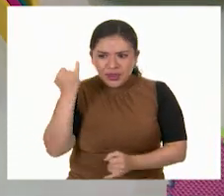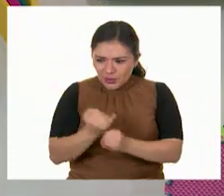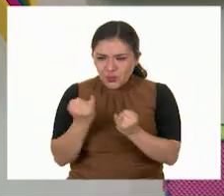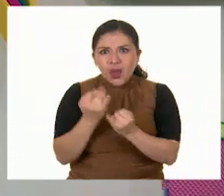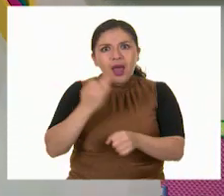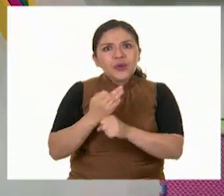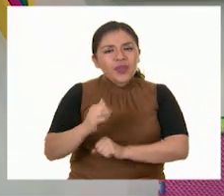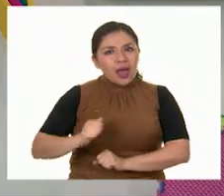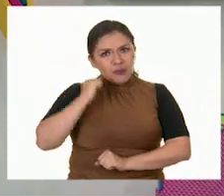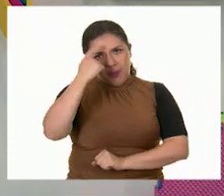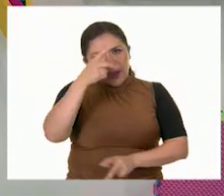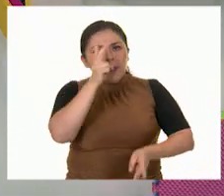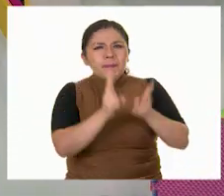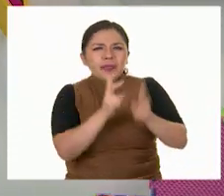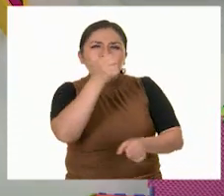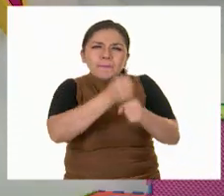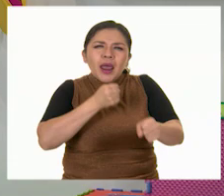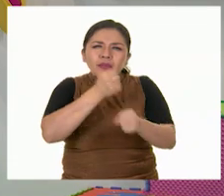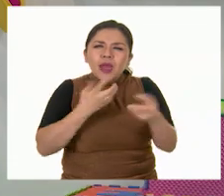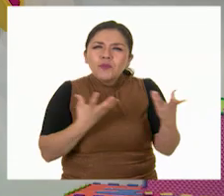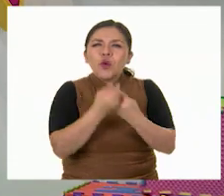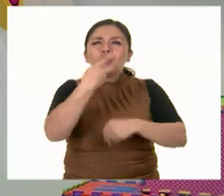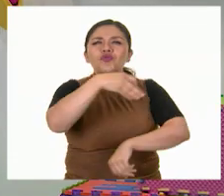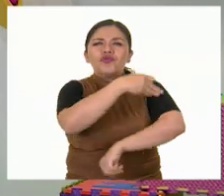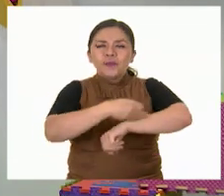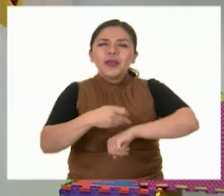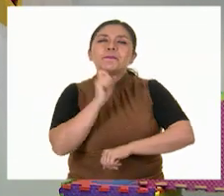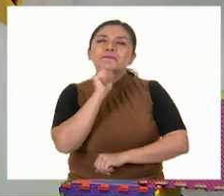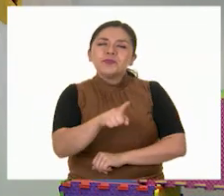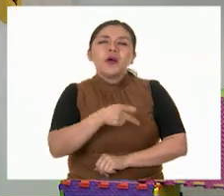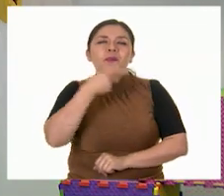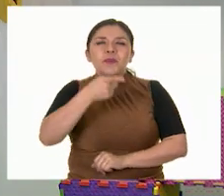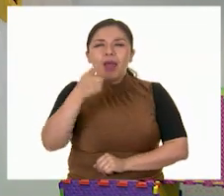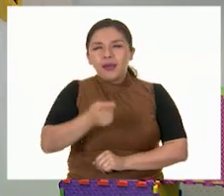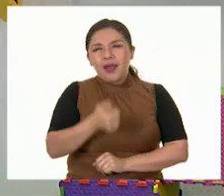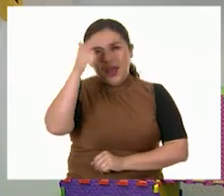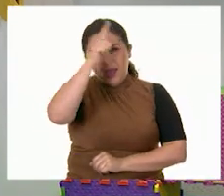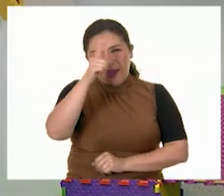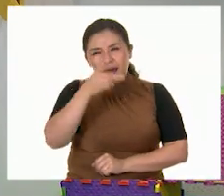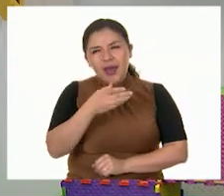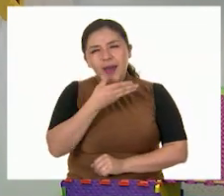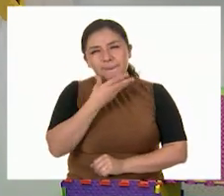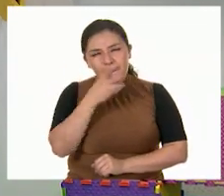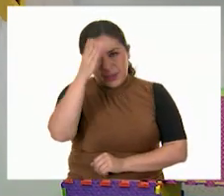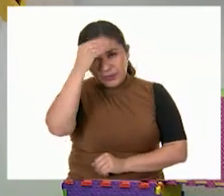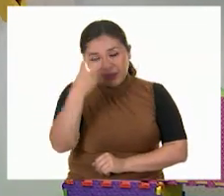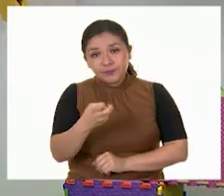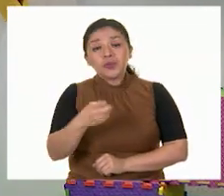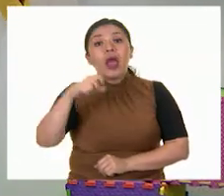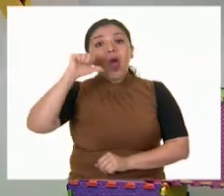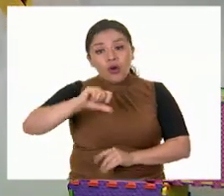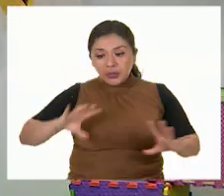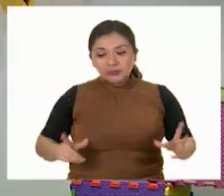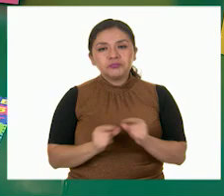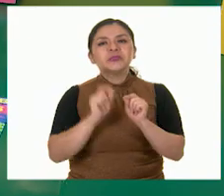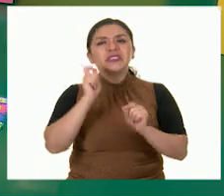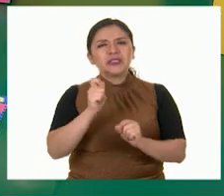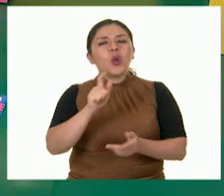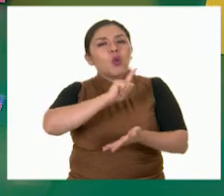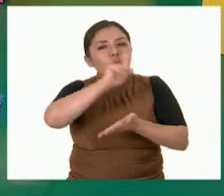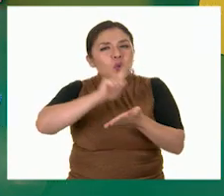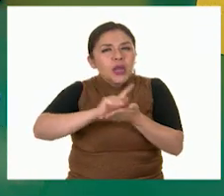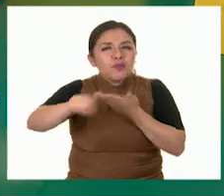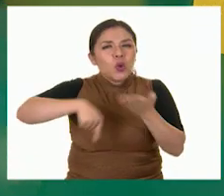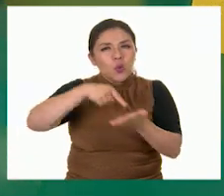este momento para practicarla y platica con tu familia en tu lengua materna. Hasta aquí terminamos con Un Lugar Limpio para Todos. Espero que lo hayan